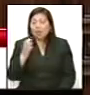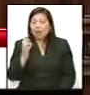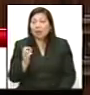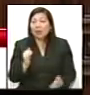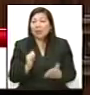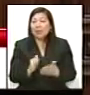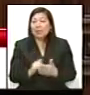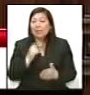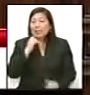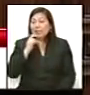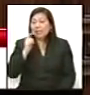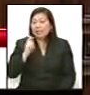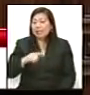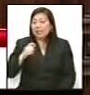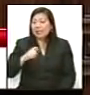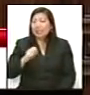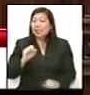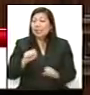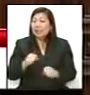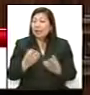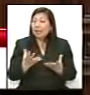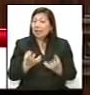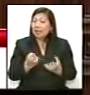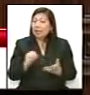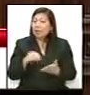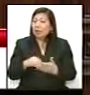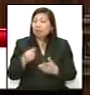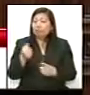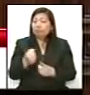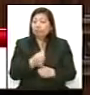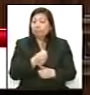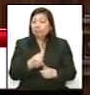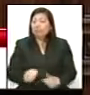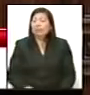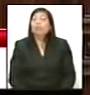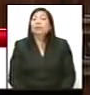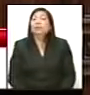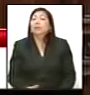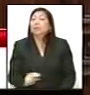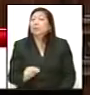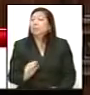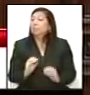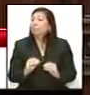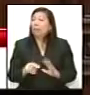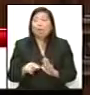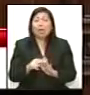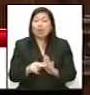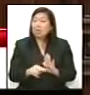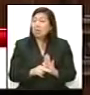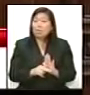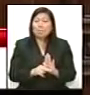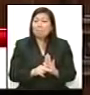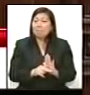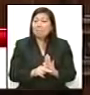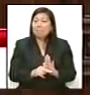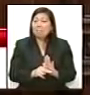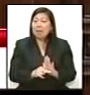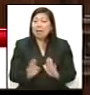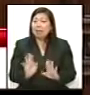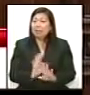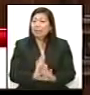que es necesario, si queremos luchar contra la corrupción, que no se sigan dando normas así a diestra y